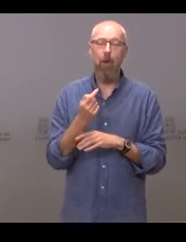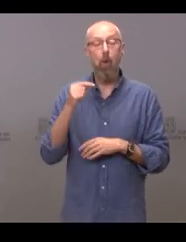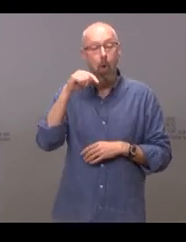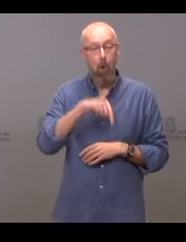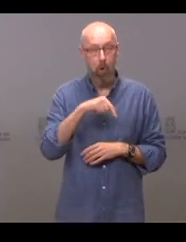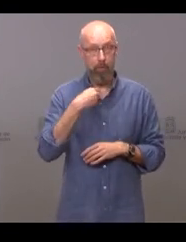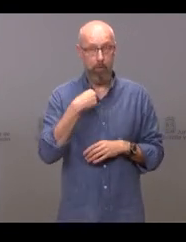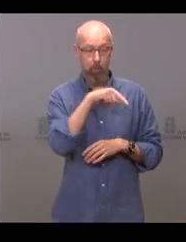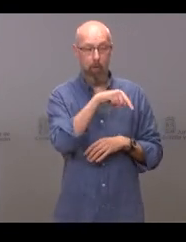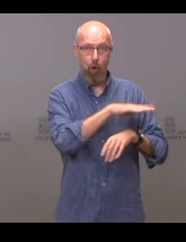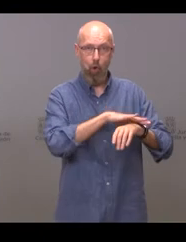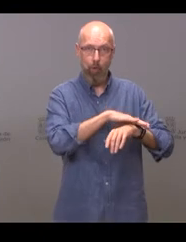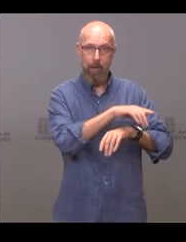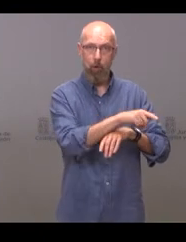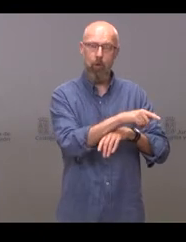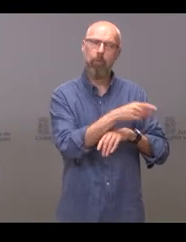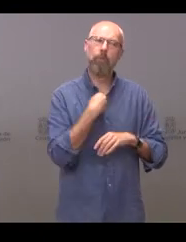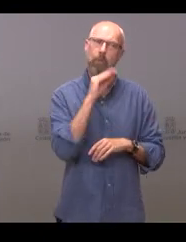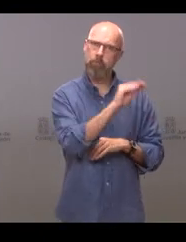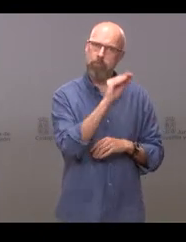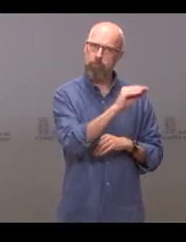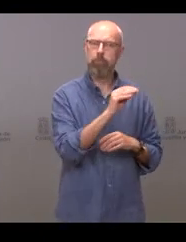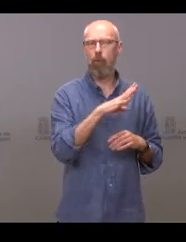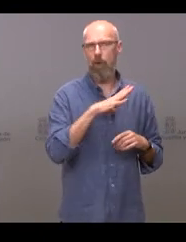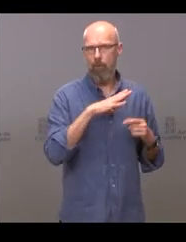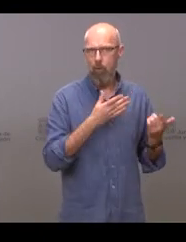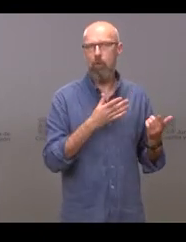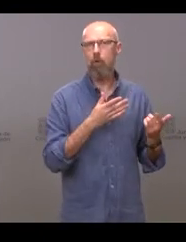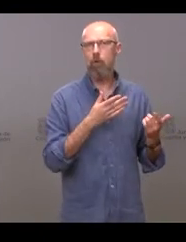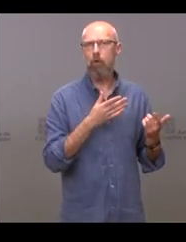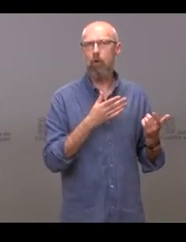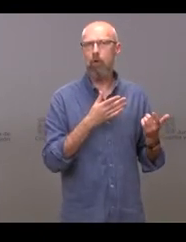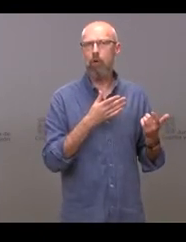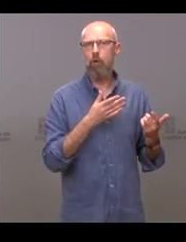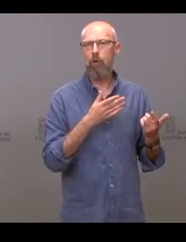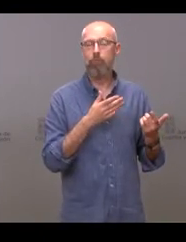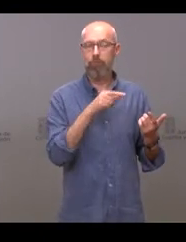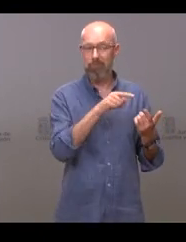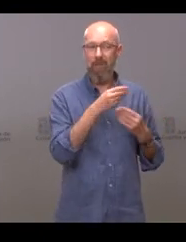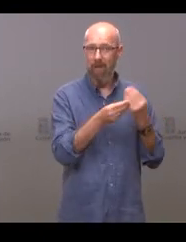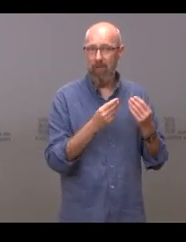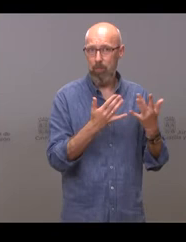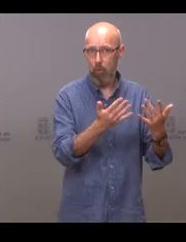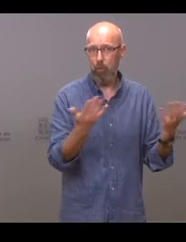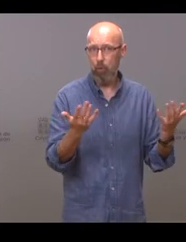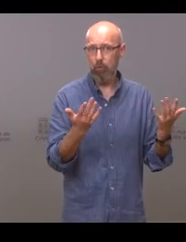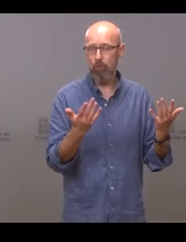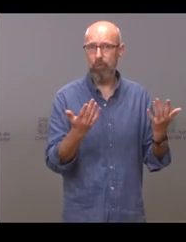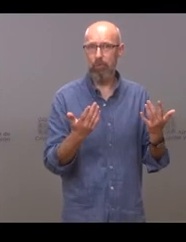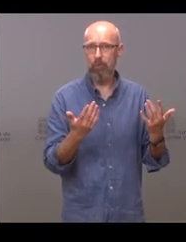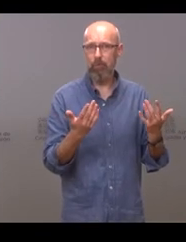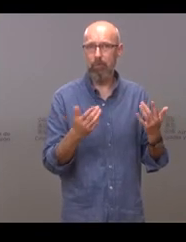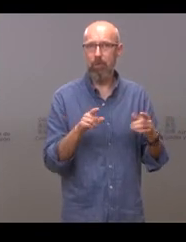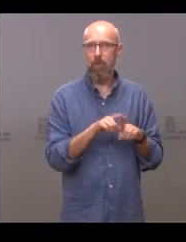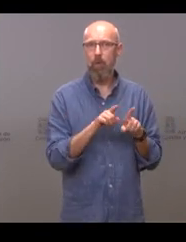conminado a que por favor lo haga pronto que no se quede solo en la